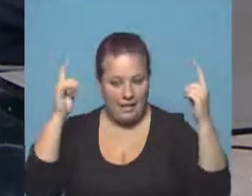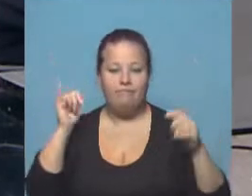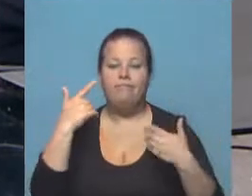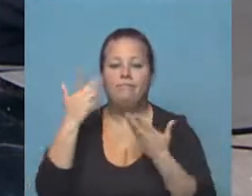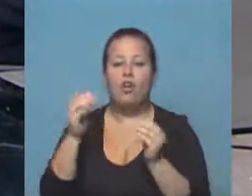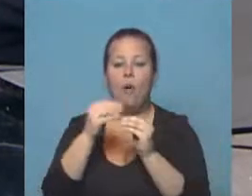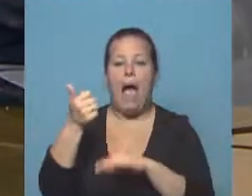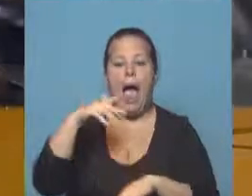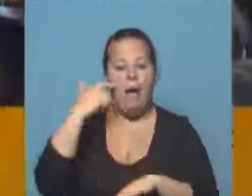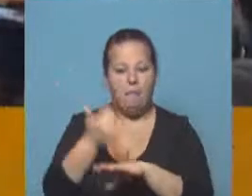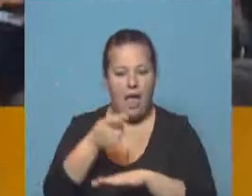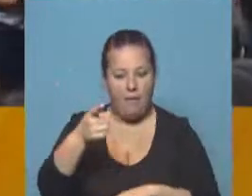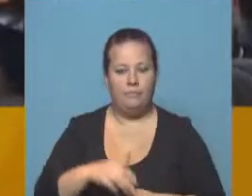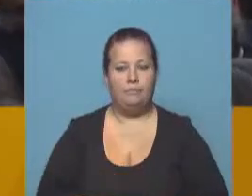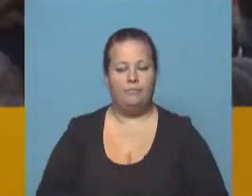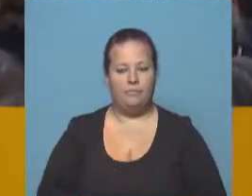Daniel Castaño, Namia.